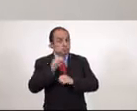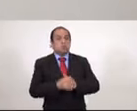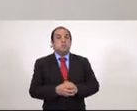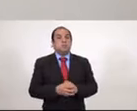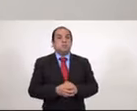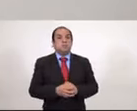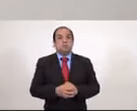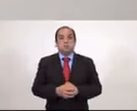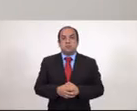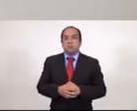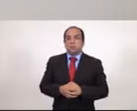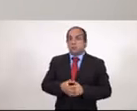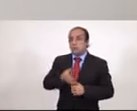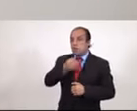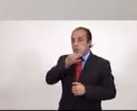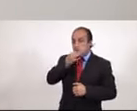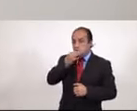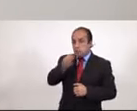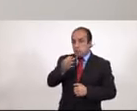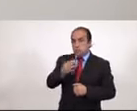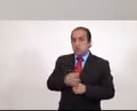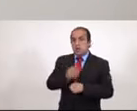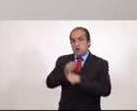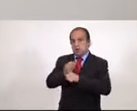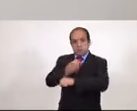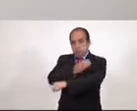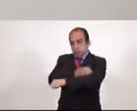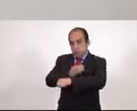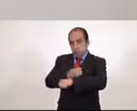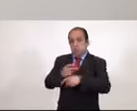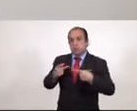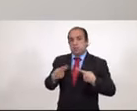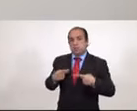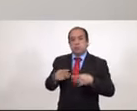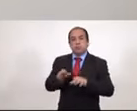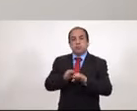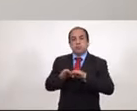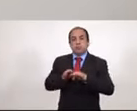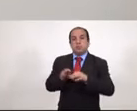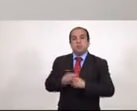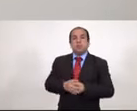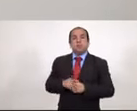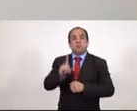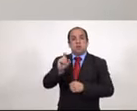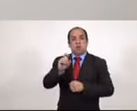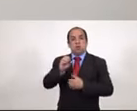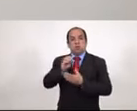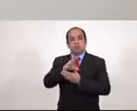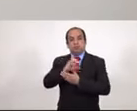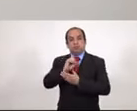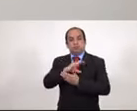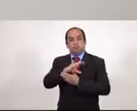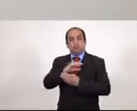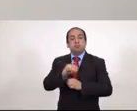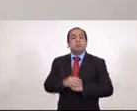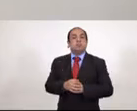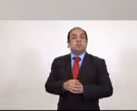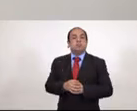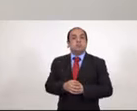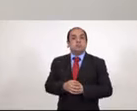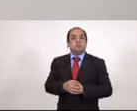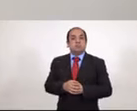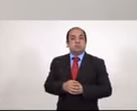Te confirmo el dato, no me acompañan en este momento personal de drenaje, pero te puedo confirmar el dato para informar